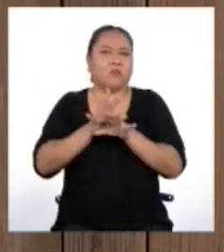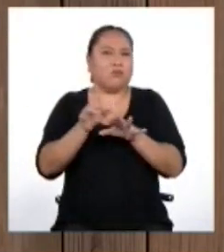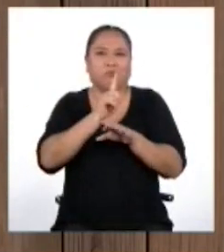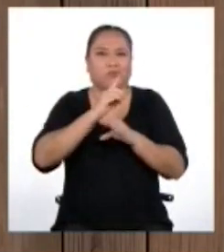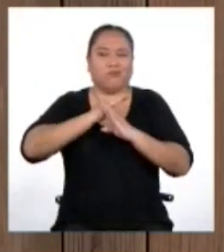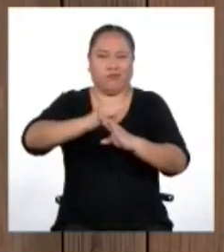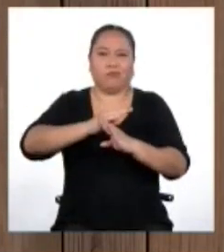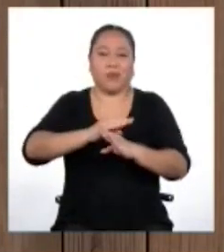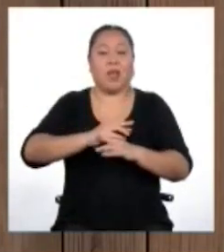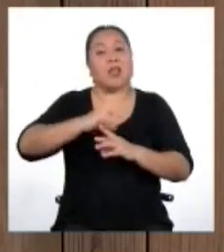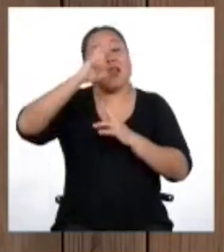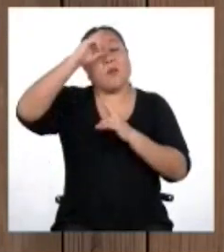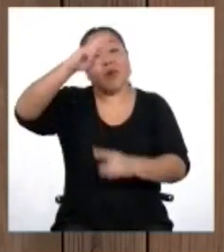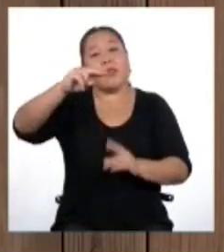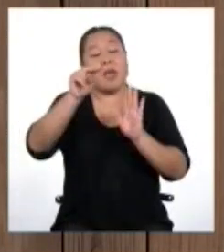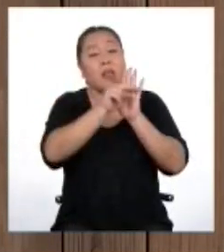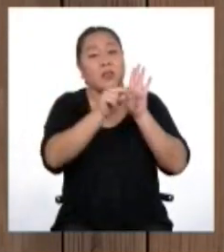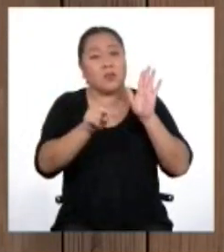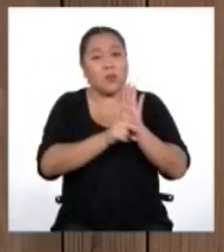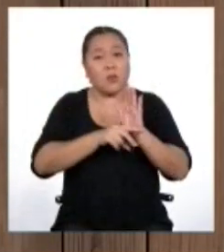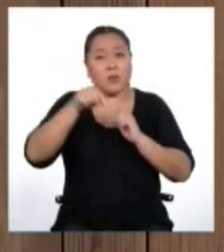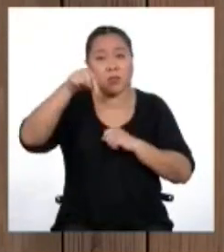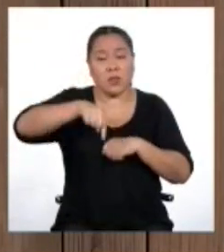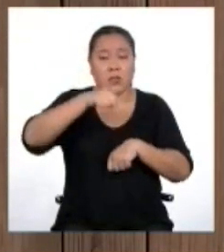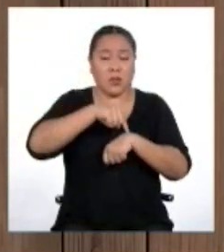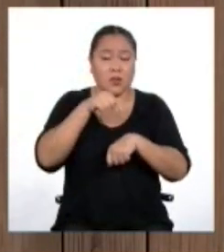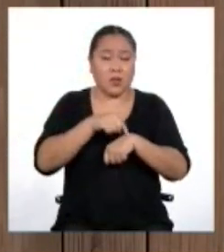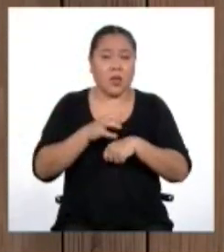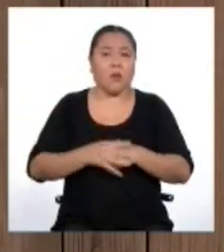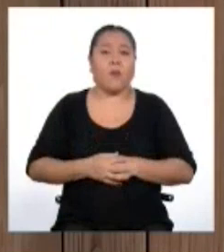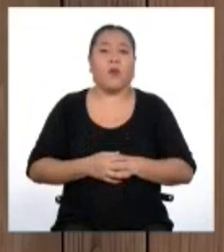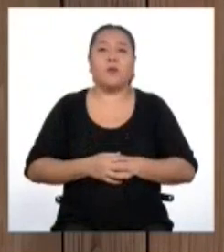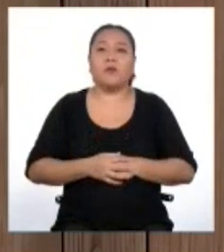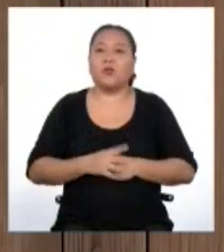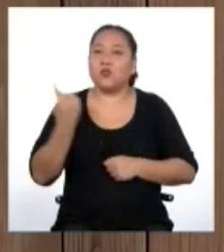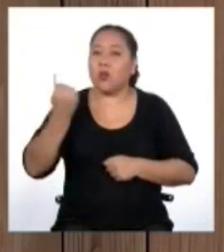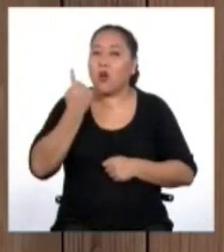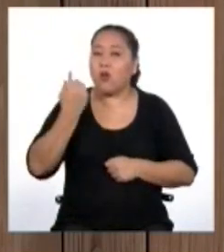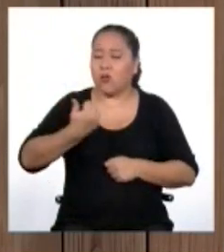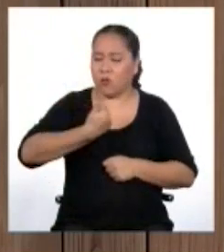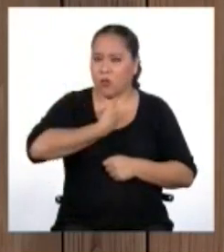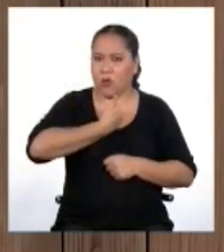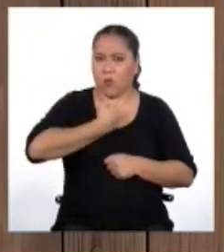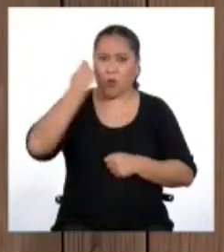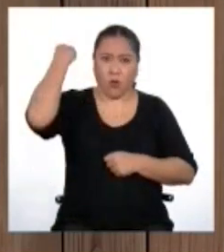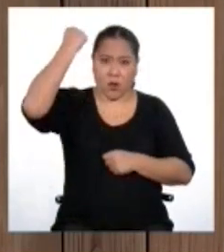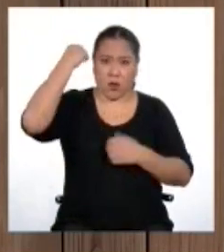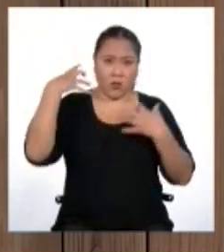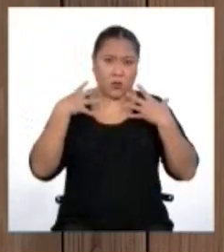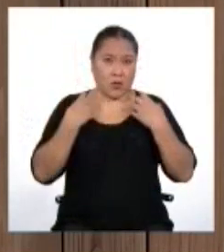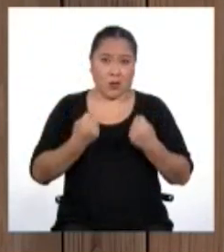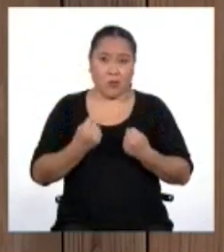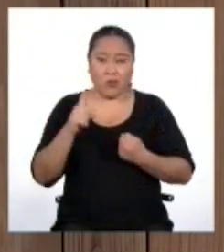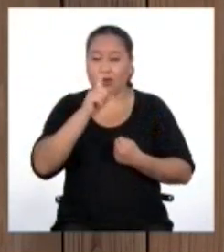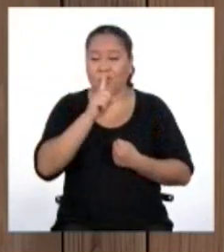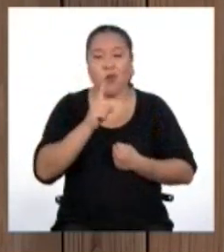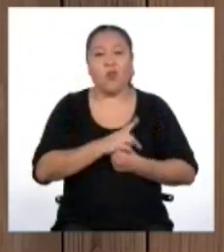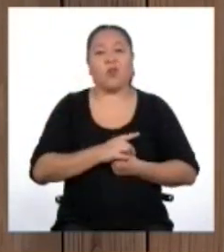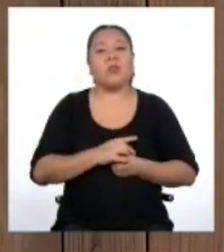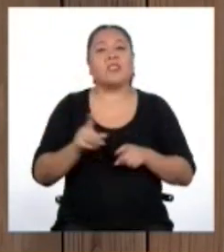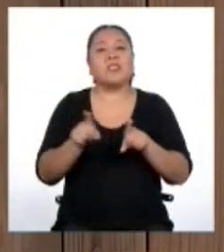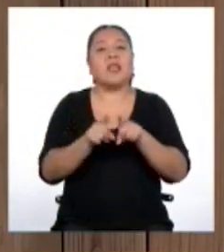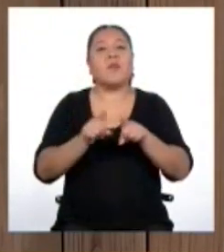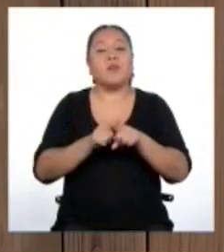normas decretadas en este periodo, pues no solo se trata de nuestro derecho a la salud, sino también al bienestar de